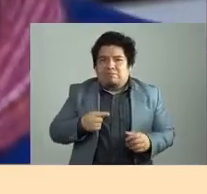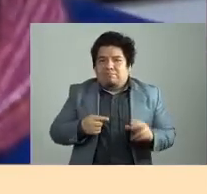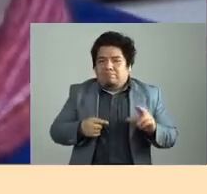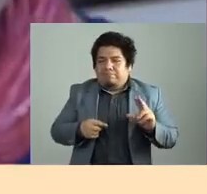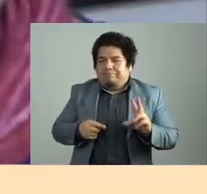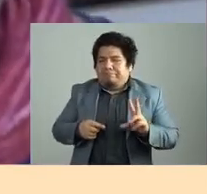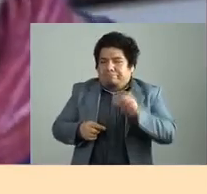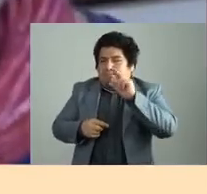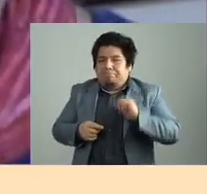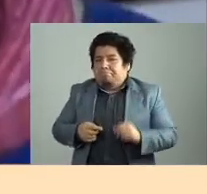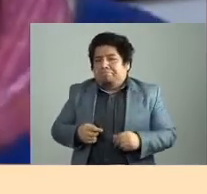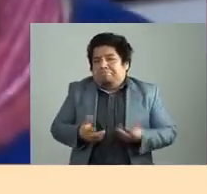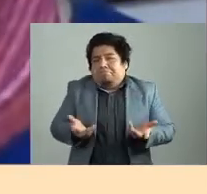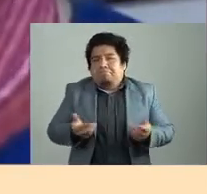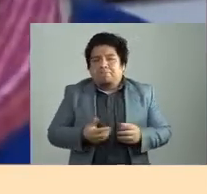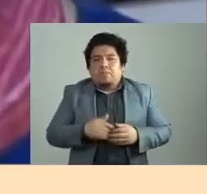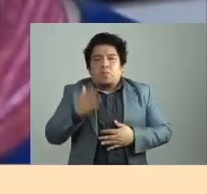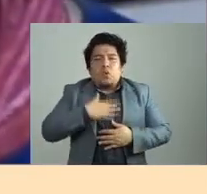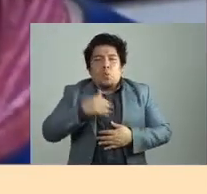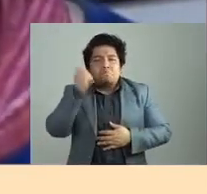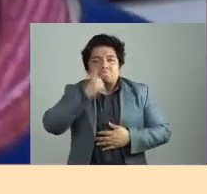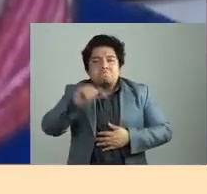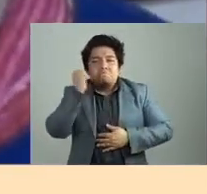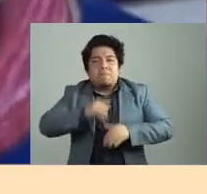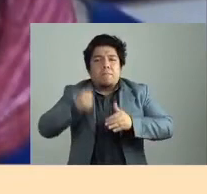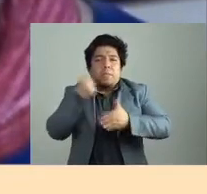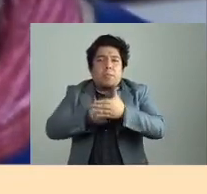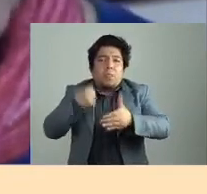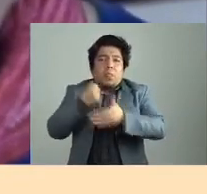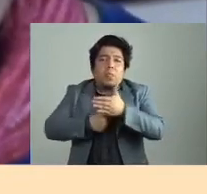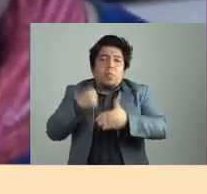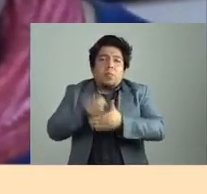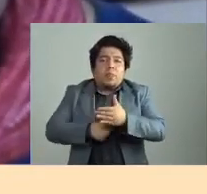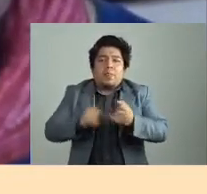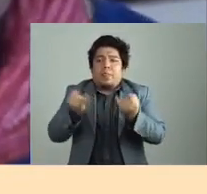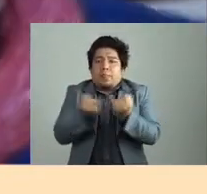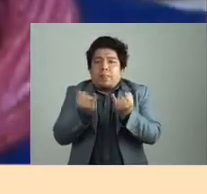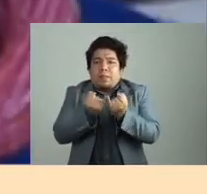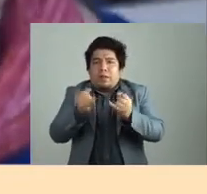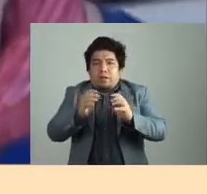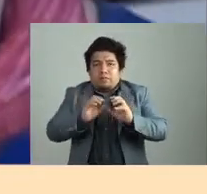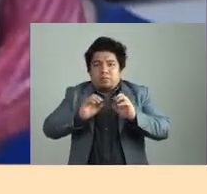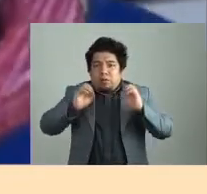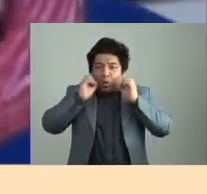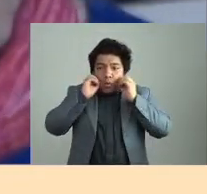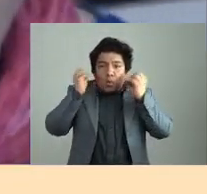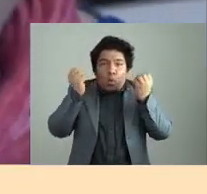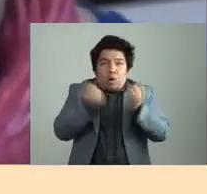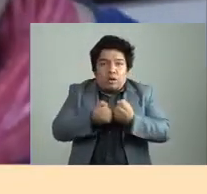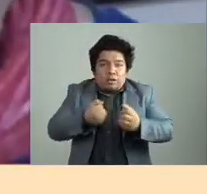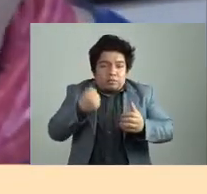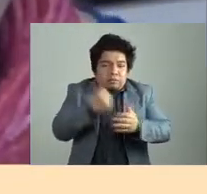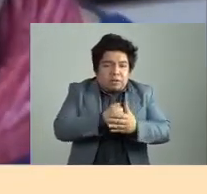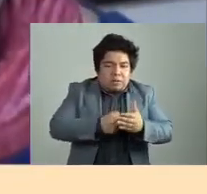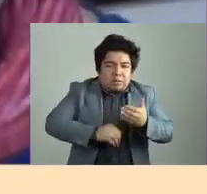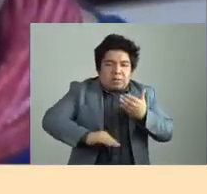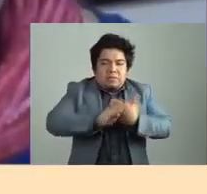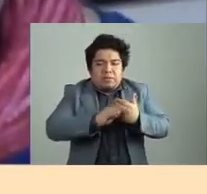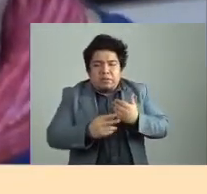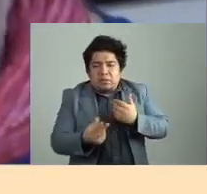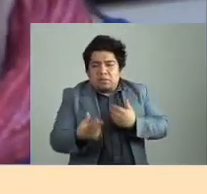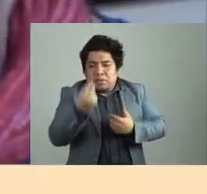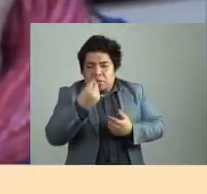siempre he luchado en organizaciones que pedían sea rechazar el trabajo no